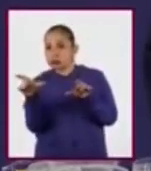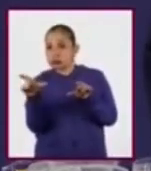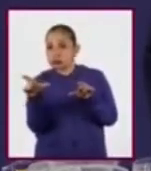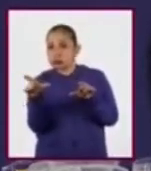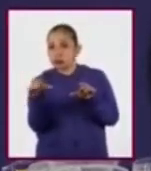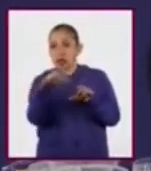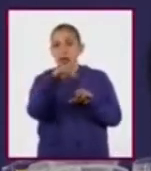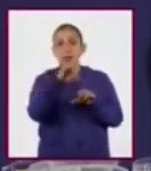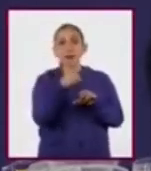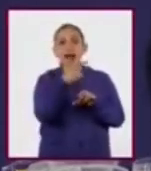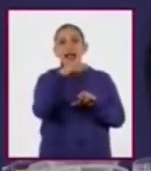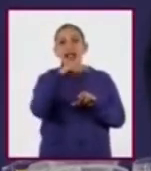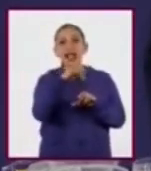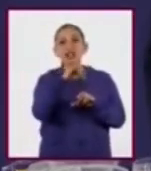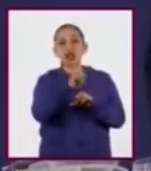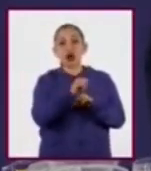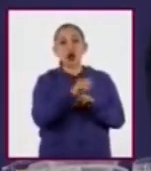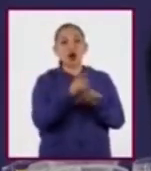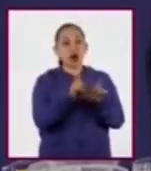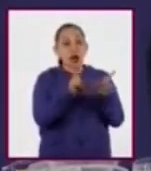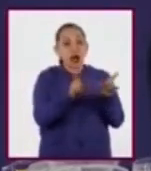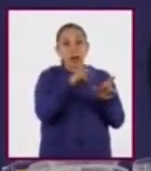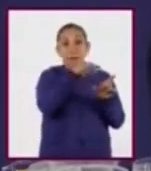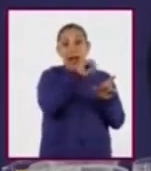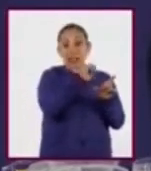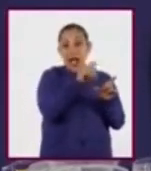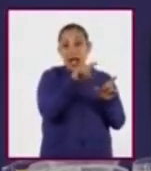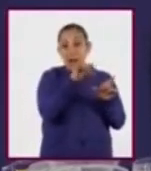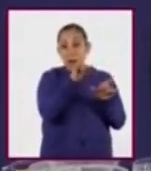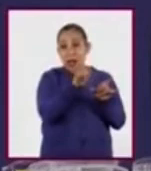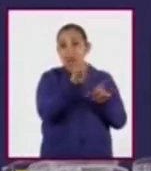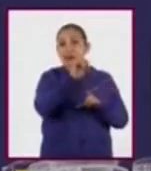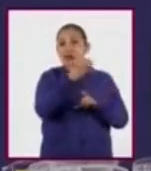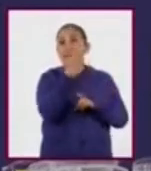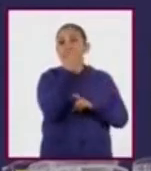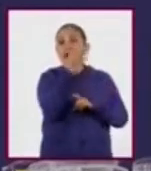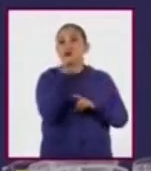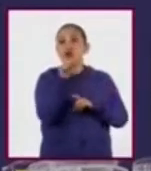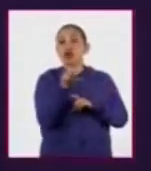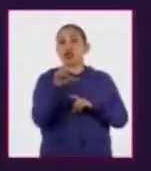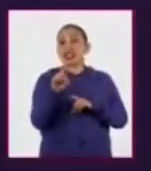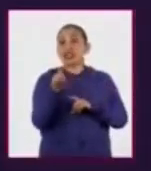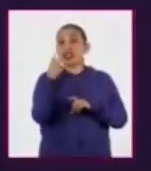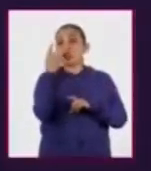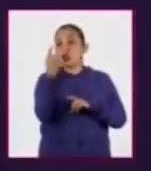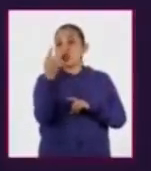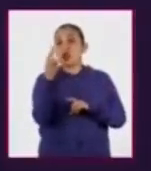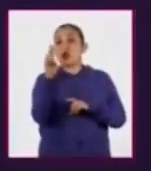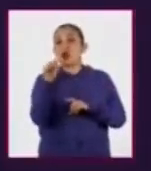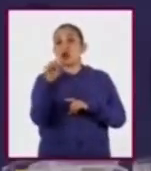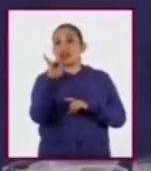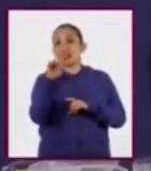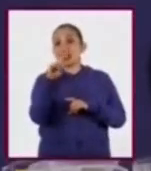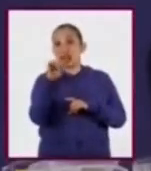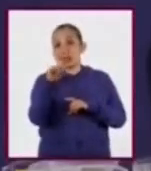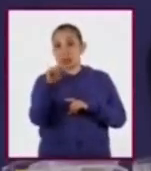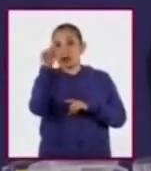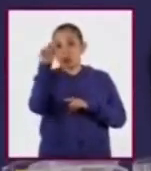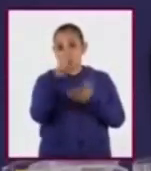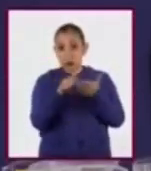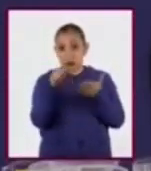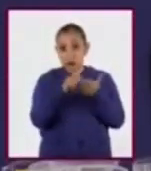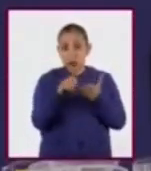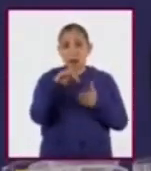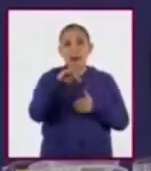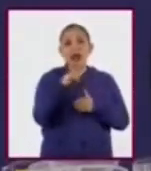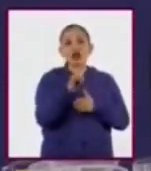el magnesio, con una magnitud de masa atómica de 24.31 unidades. Anoten la magnitud